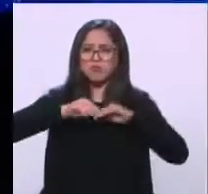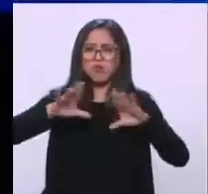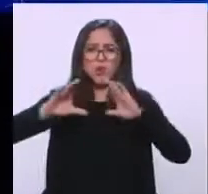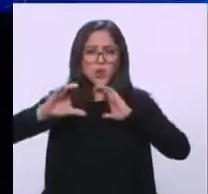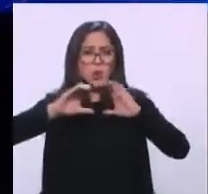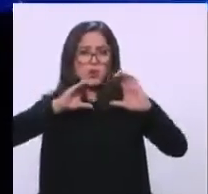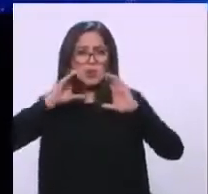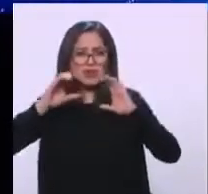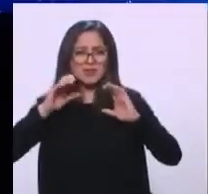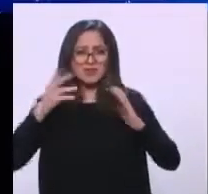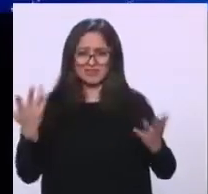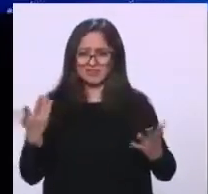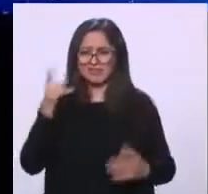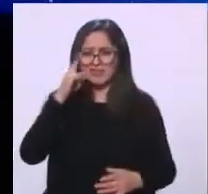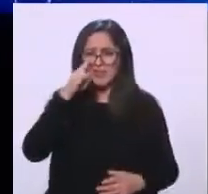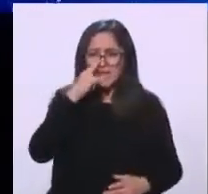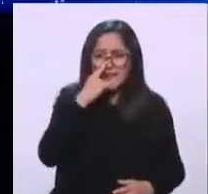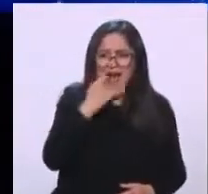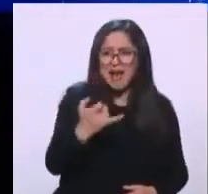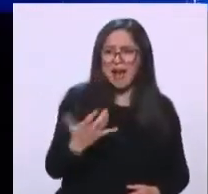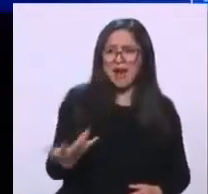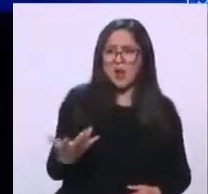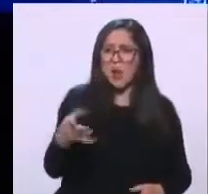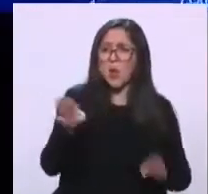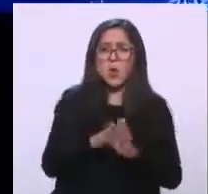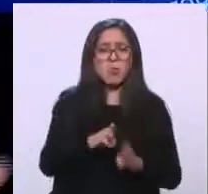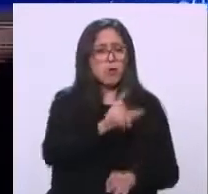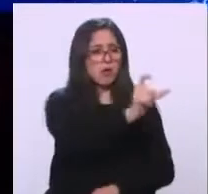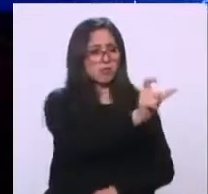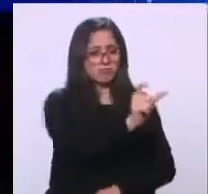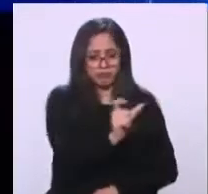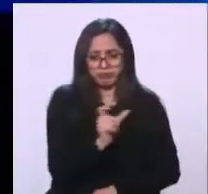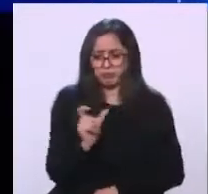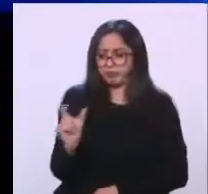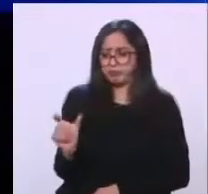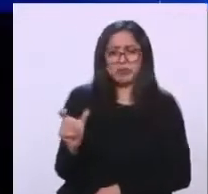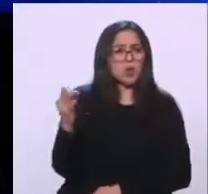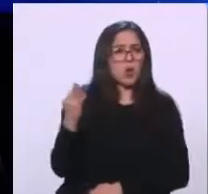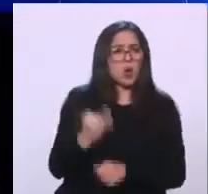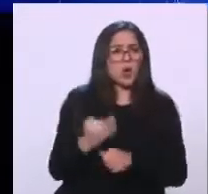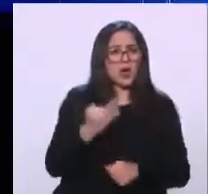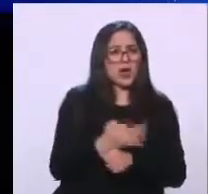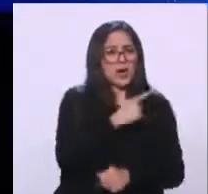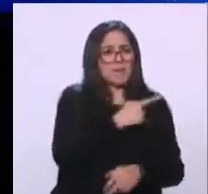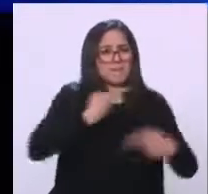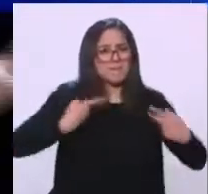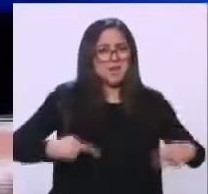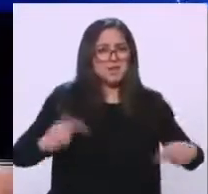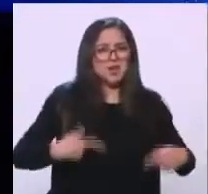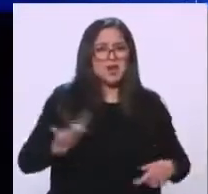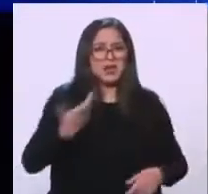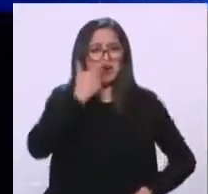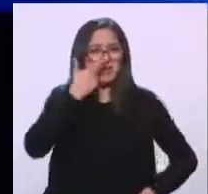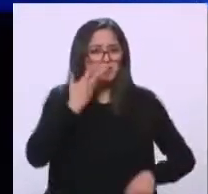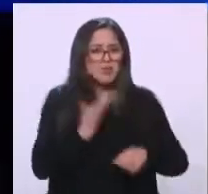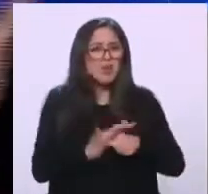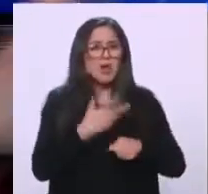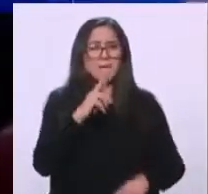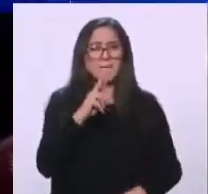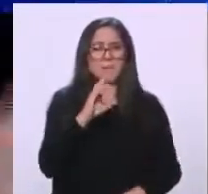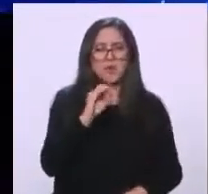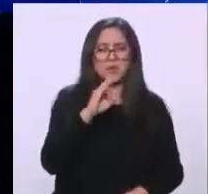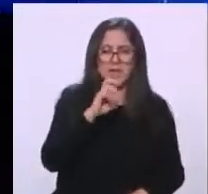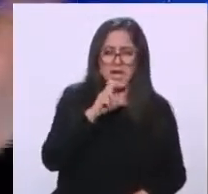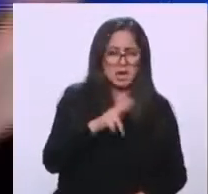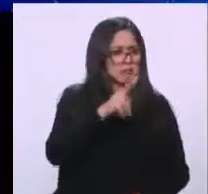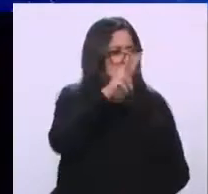retomando una pequeña parte del discurso, por ejemplo, de las que actualmente están como voceras, ¿no? Con toda